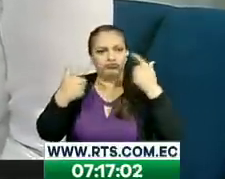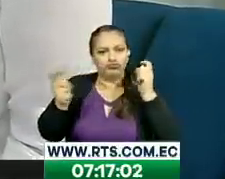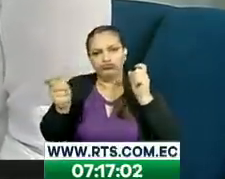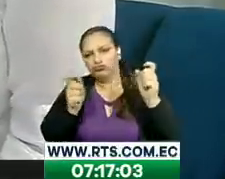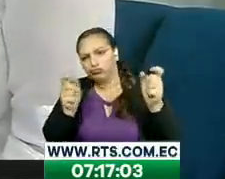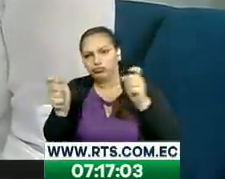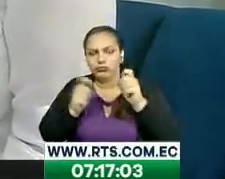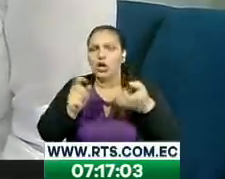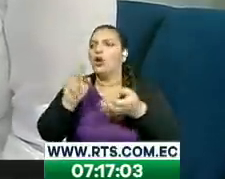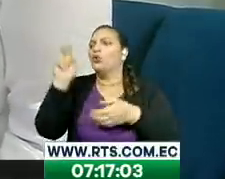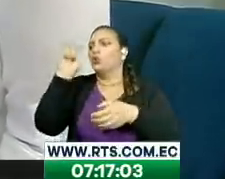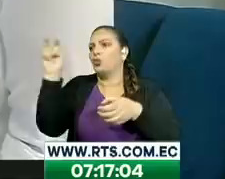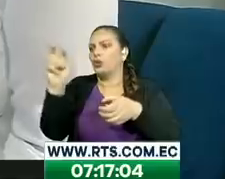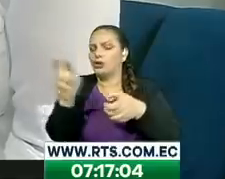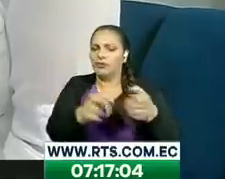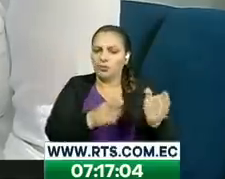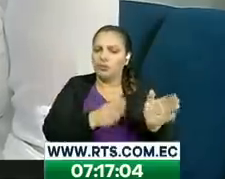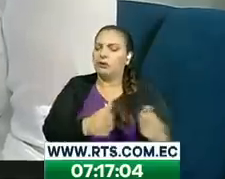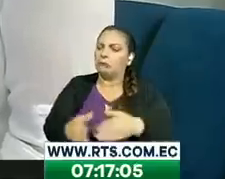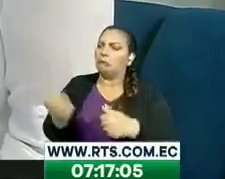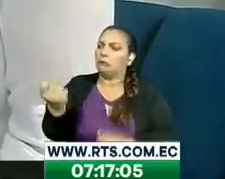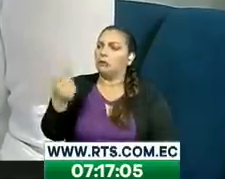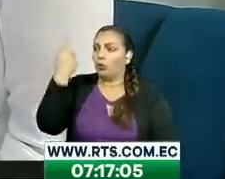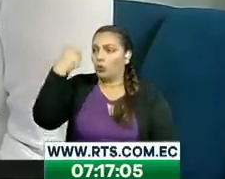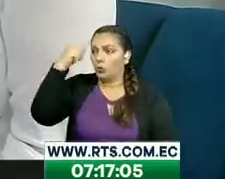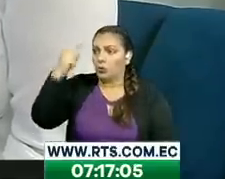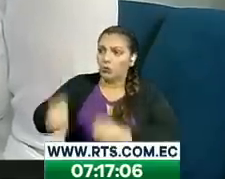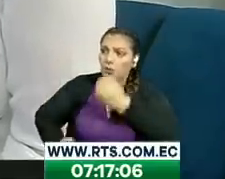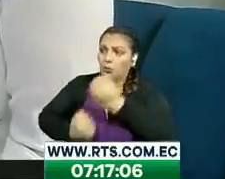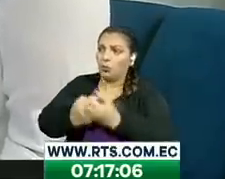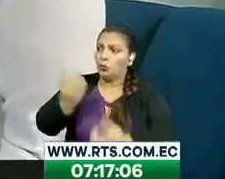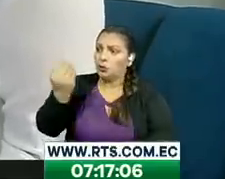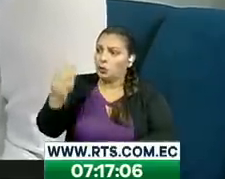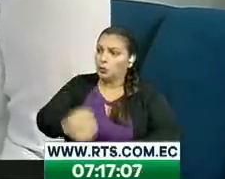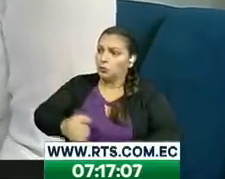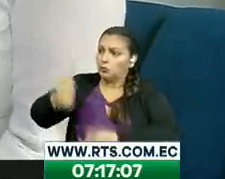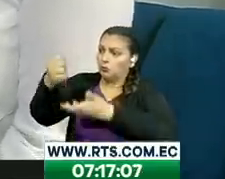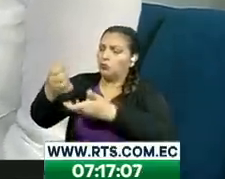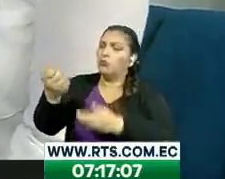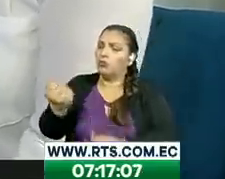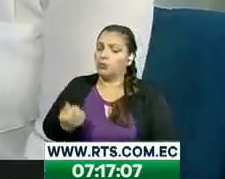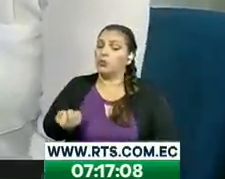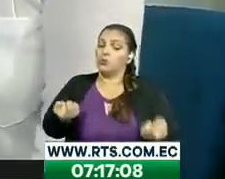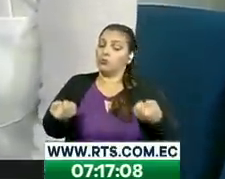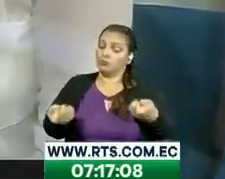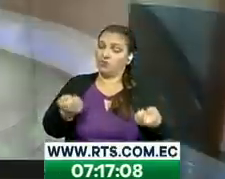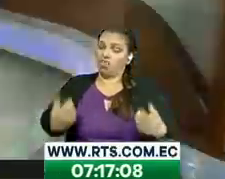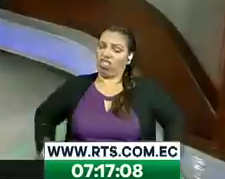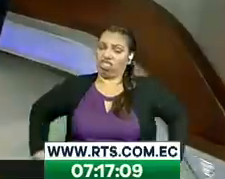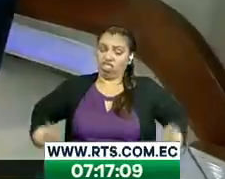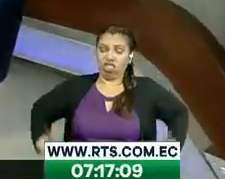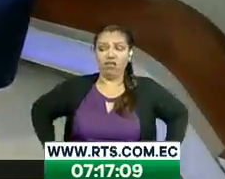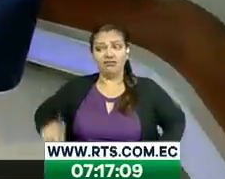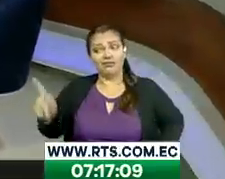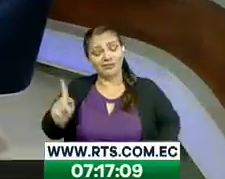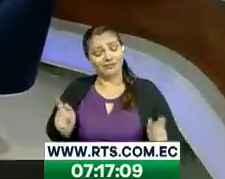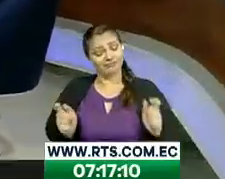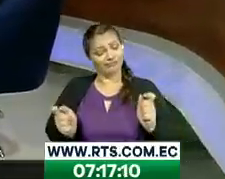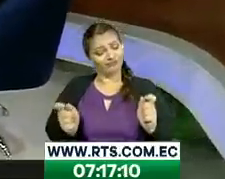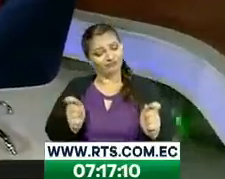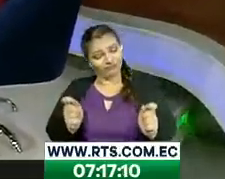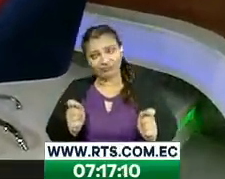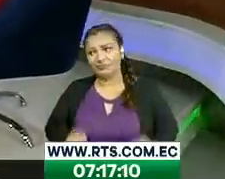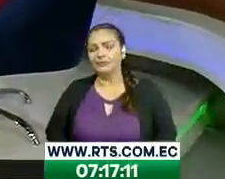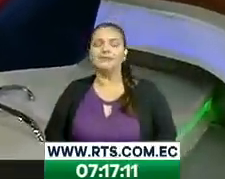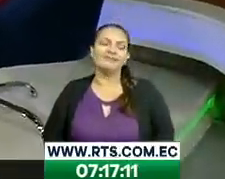estudios a efectos de poder ejecutar y no despilfarrar el dinero sino usarlo apropiadamente correcto ahora hoy verdad hasta hoy la